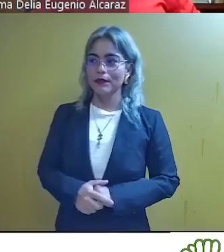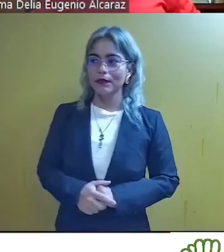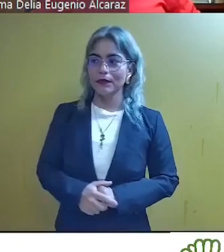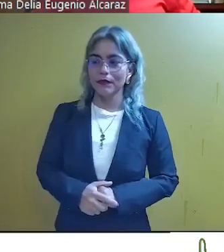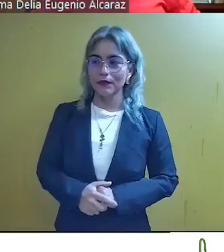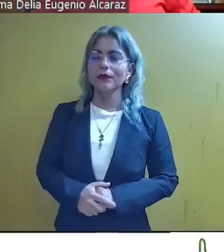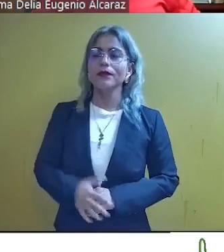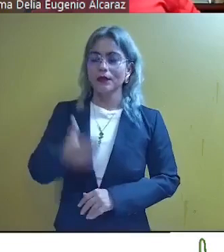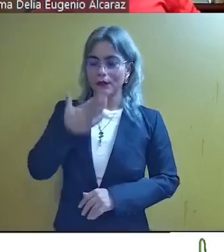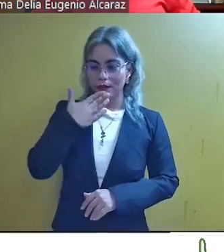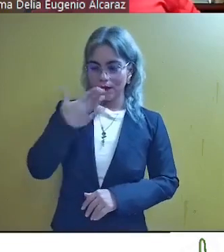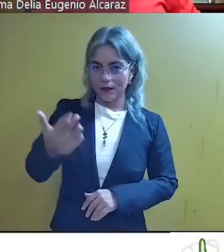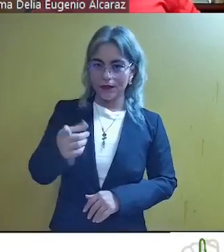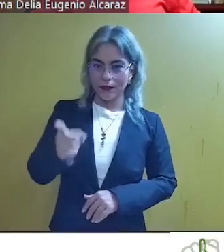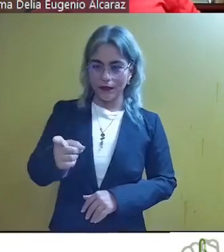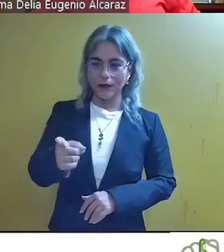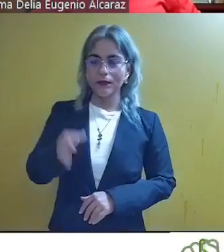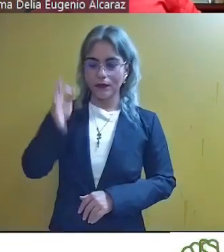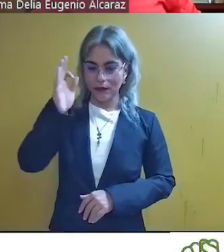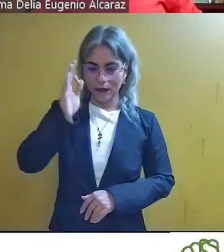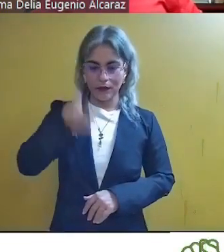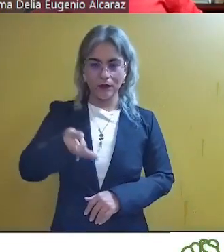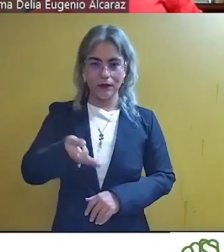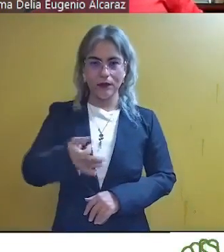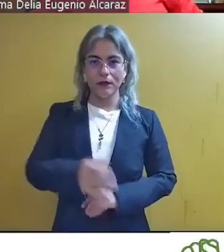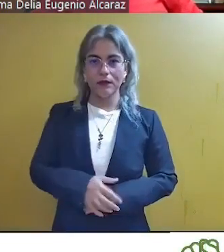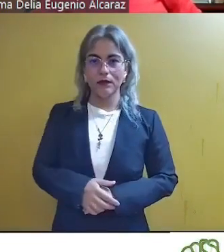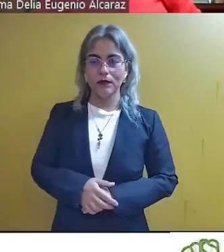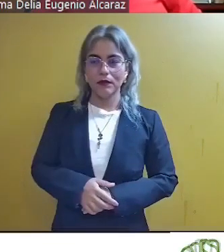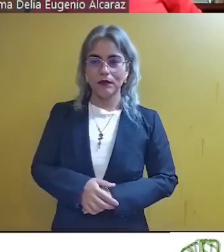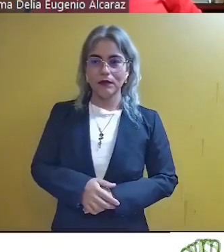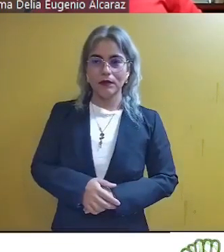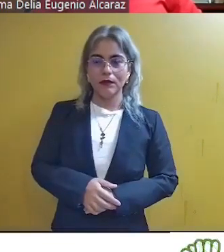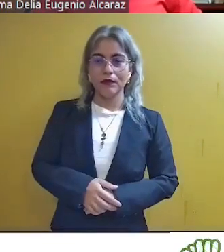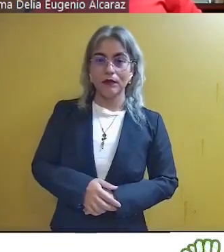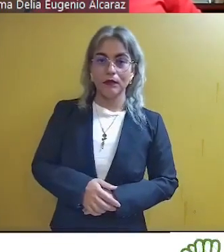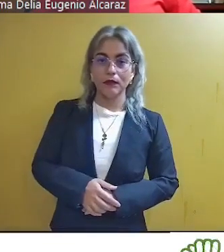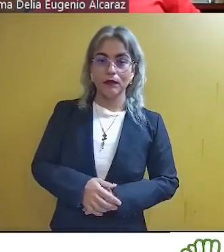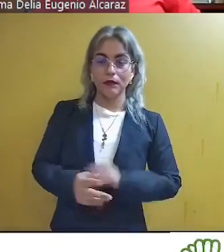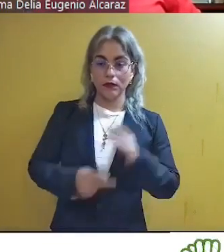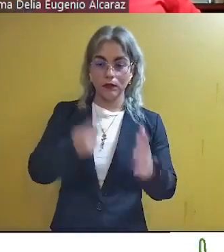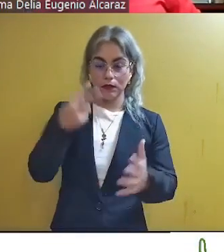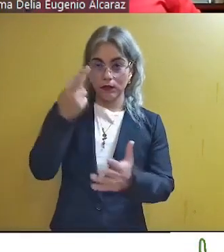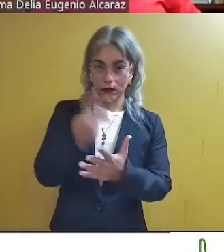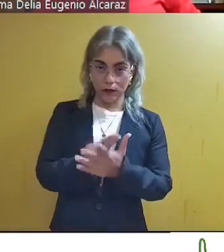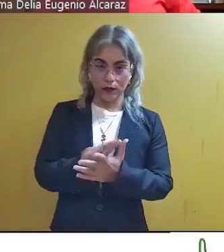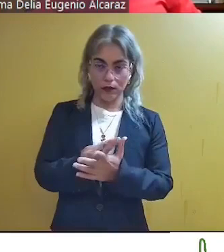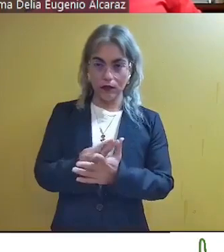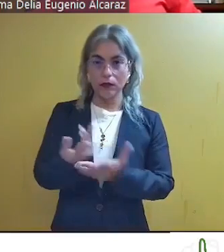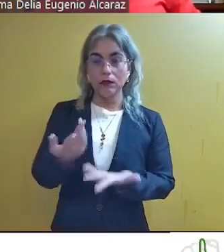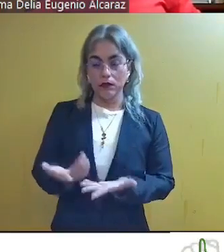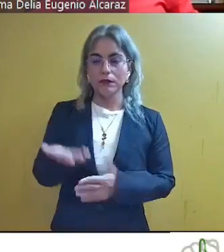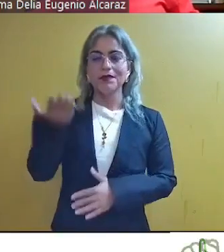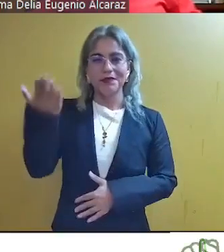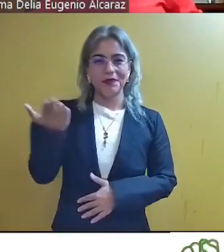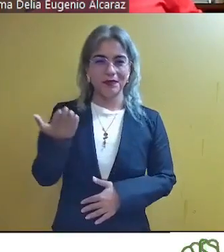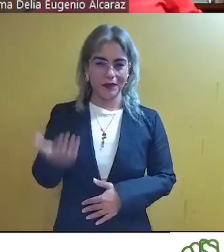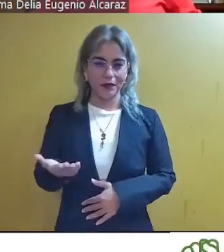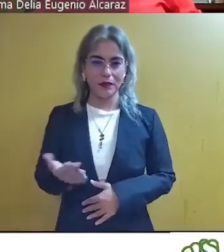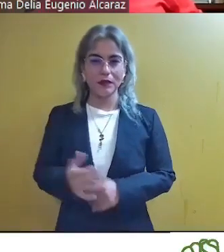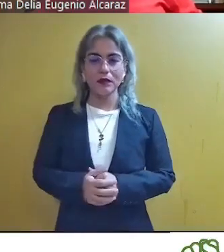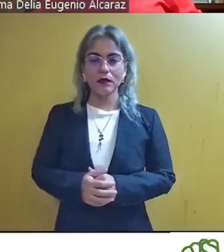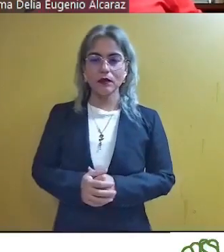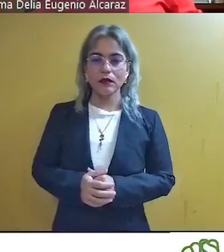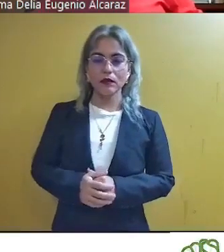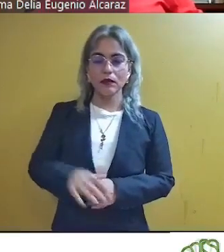autorización, magistrada presidenta, doy cuenta con el proyecto de acuerdo plenario relativo a los expedientes de los recursos de apelación 13,